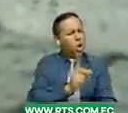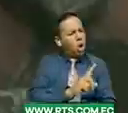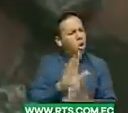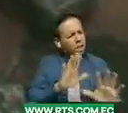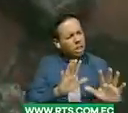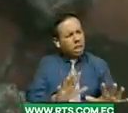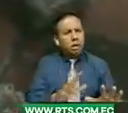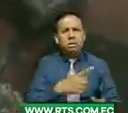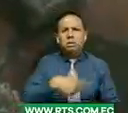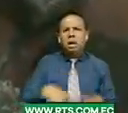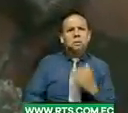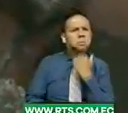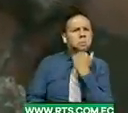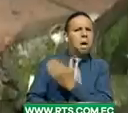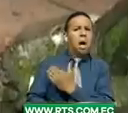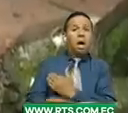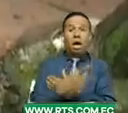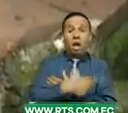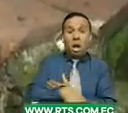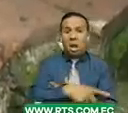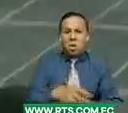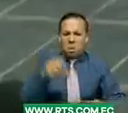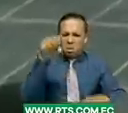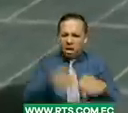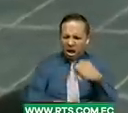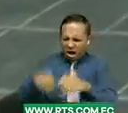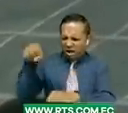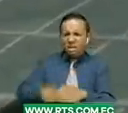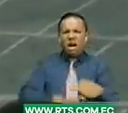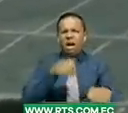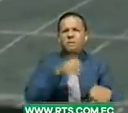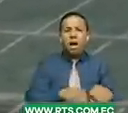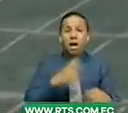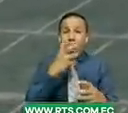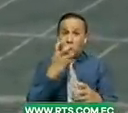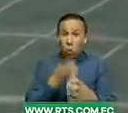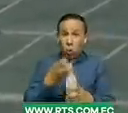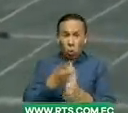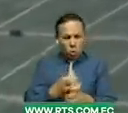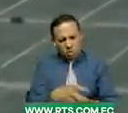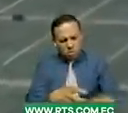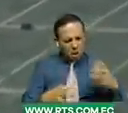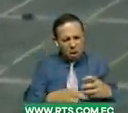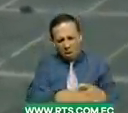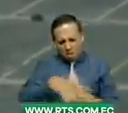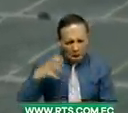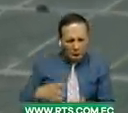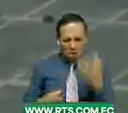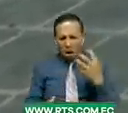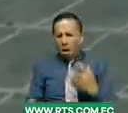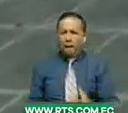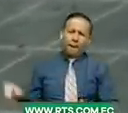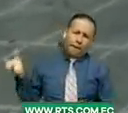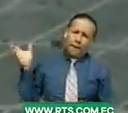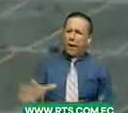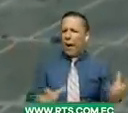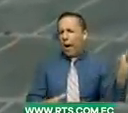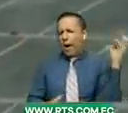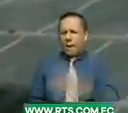destruida. Sus piedras y alcantarillas sirvieron de cantera para abastecer de rocas a los manifestantes.